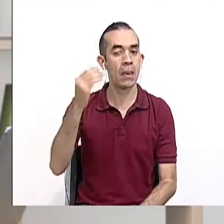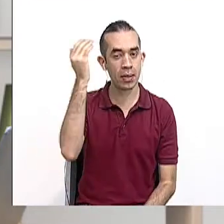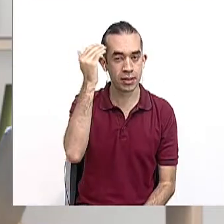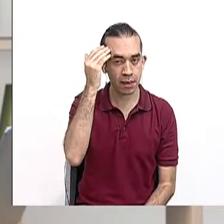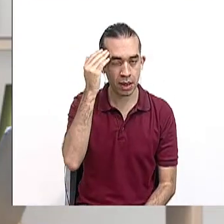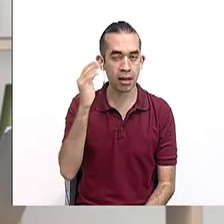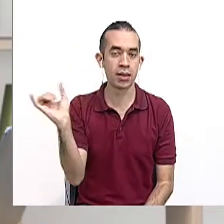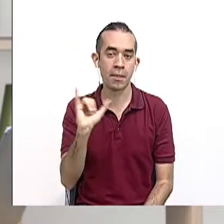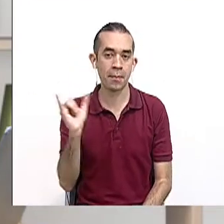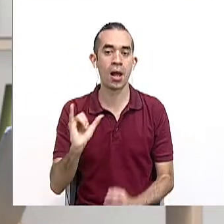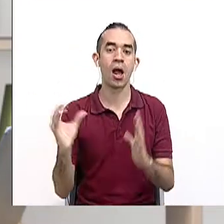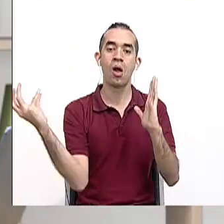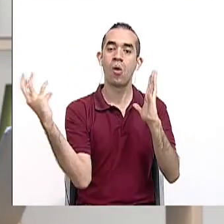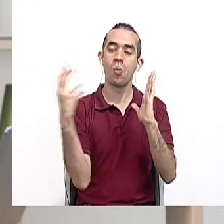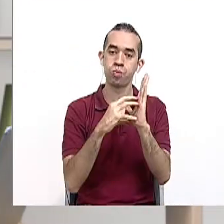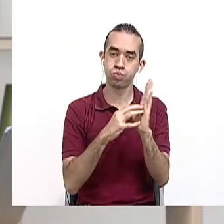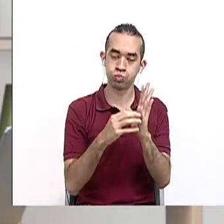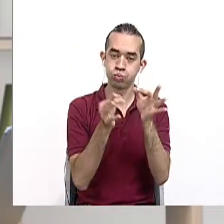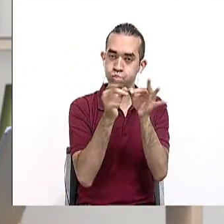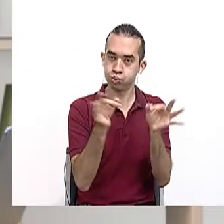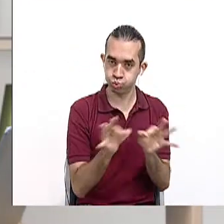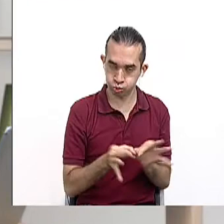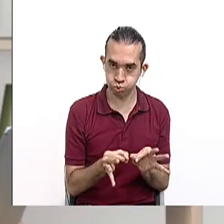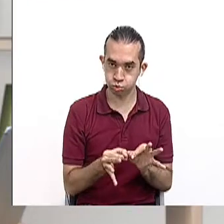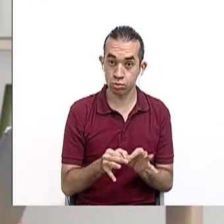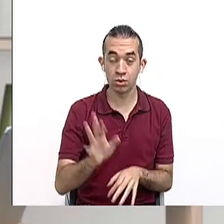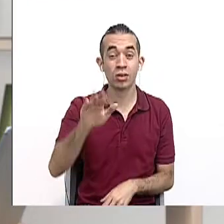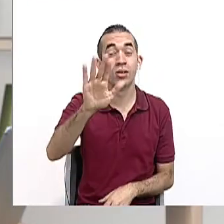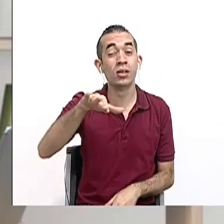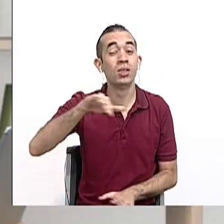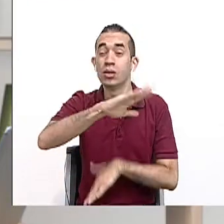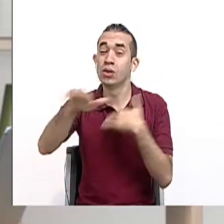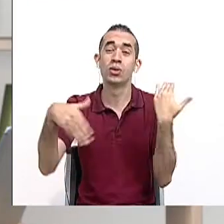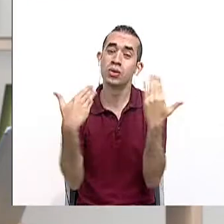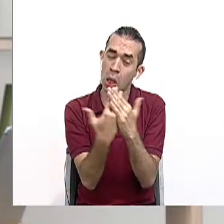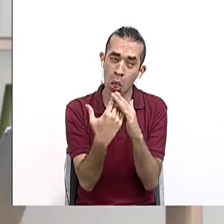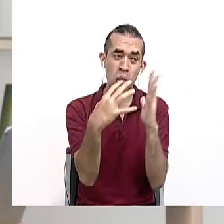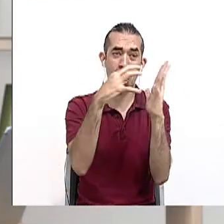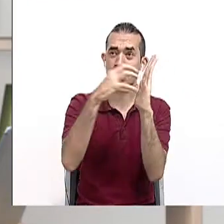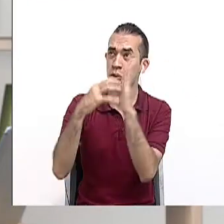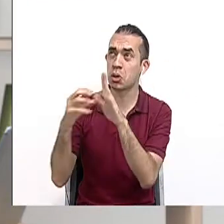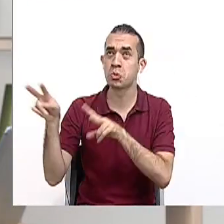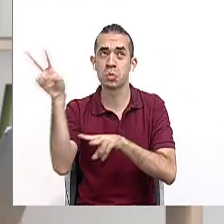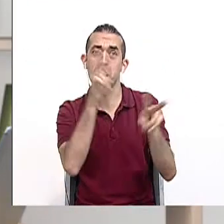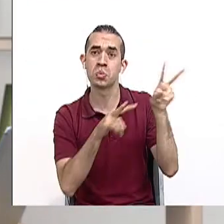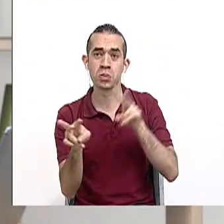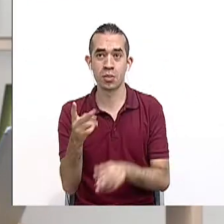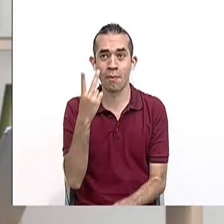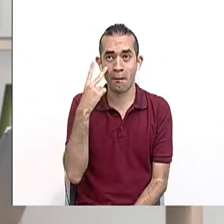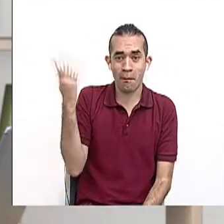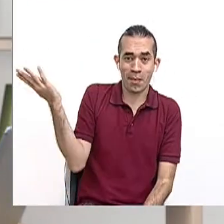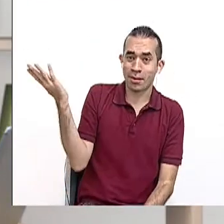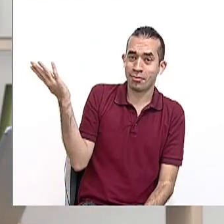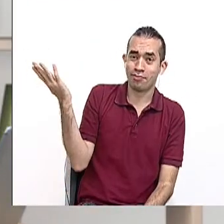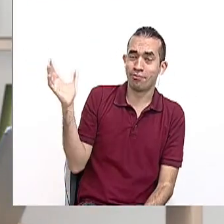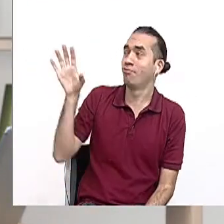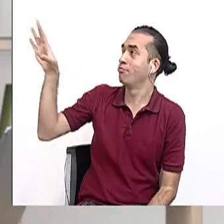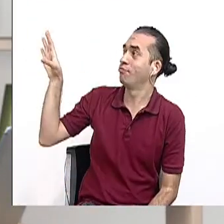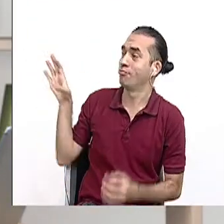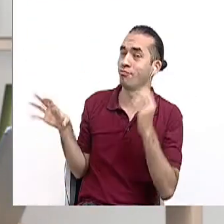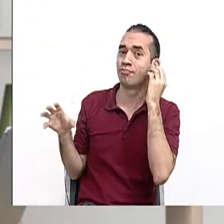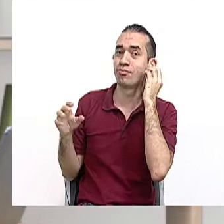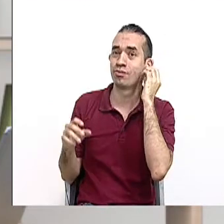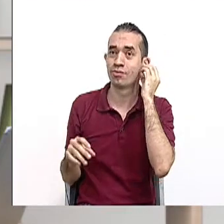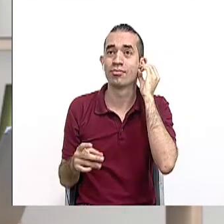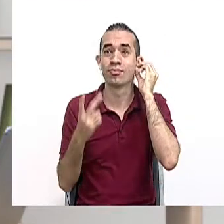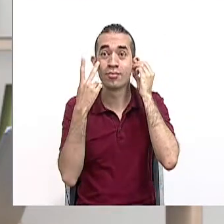textos a los cuales nos remitimos. Y es que, muchachos, todo lo que nos rodea es texto. Es más, vean los elementos que tenemos aquí.